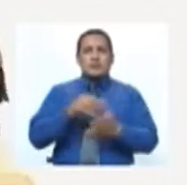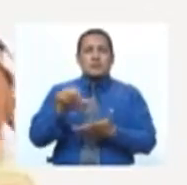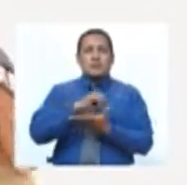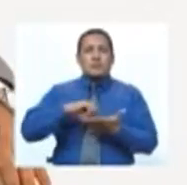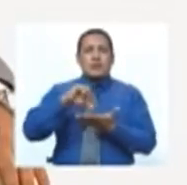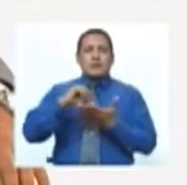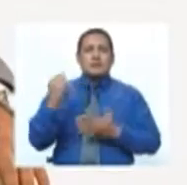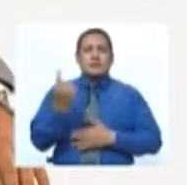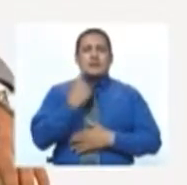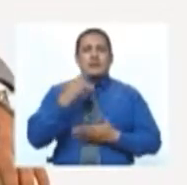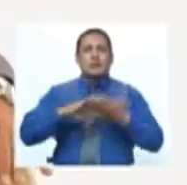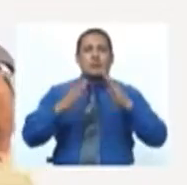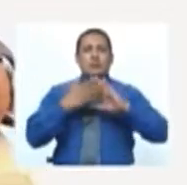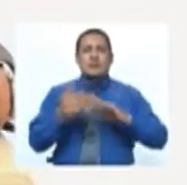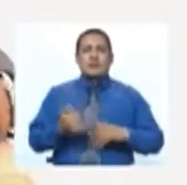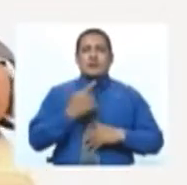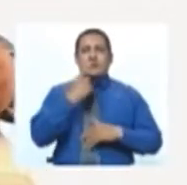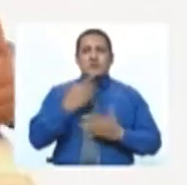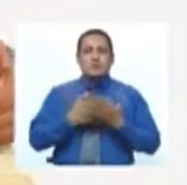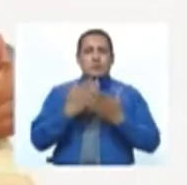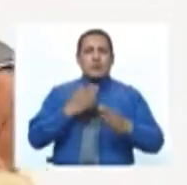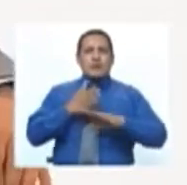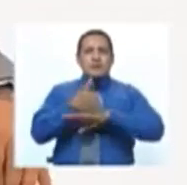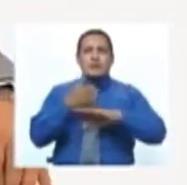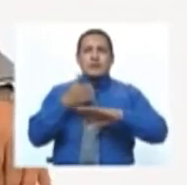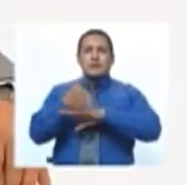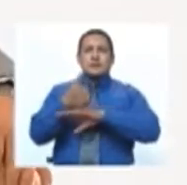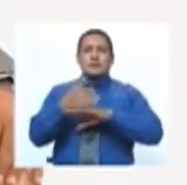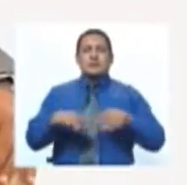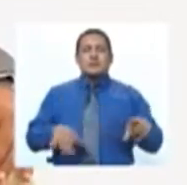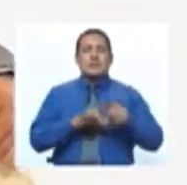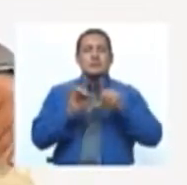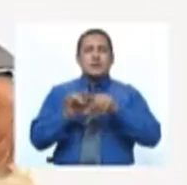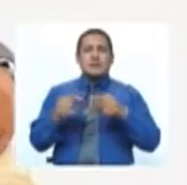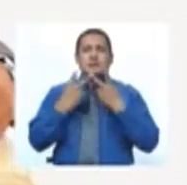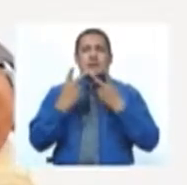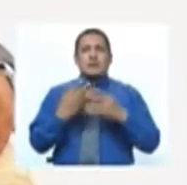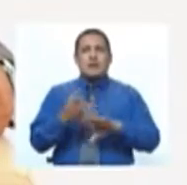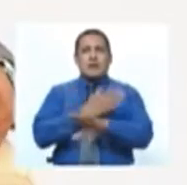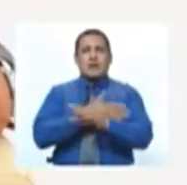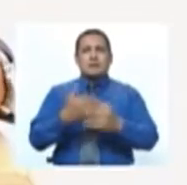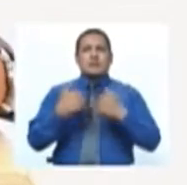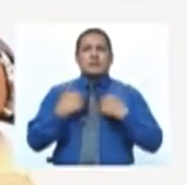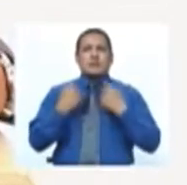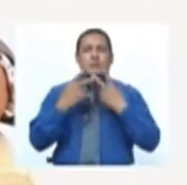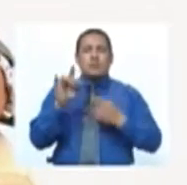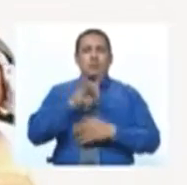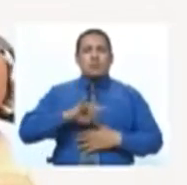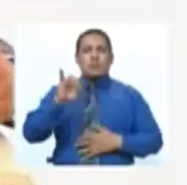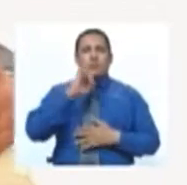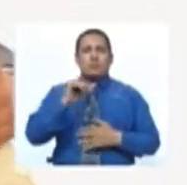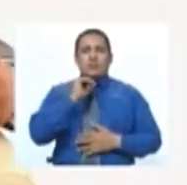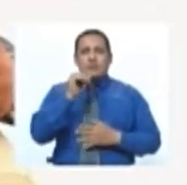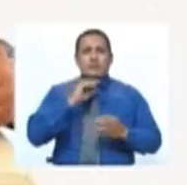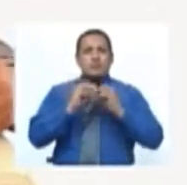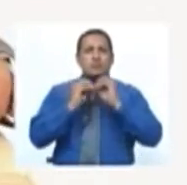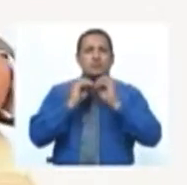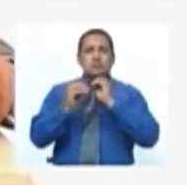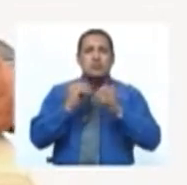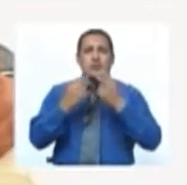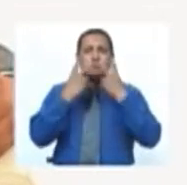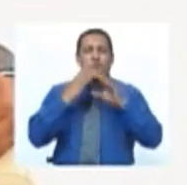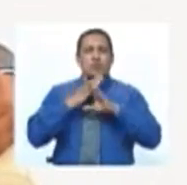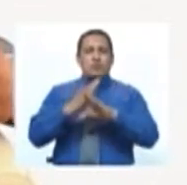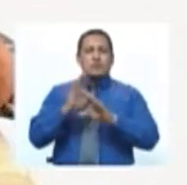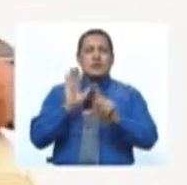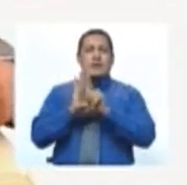parque público de su comunidad está siendo invadido o de pronto está teniendo un uso totalmente indebido, incorrecto o